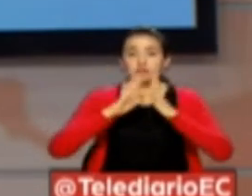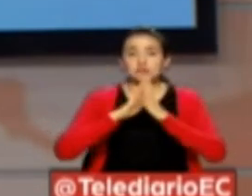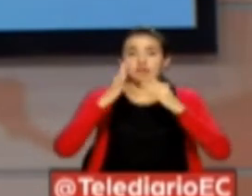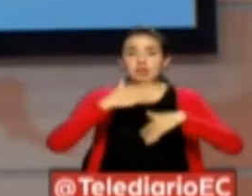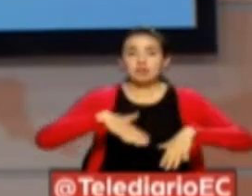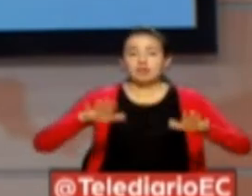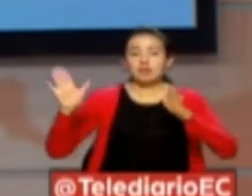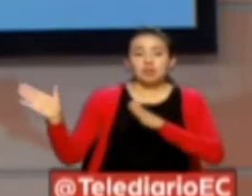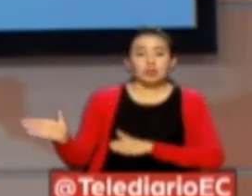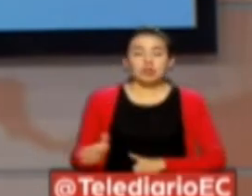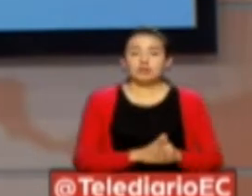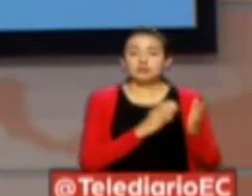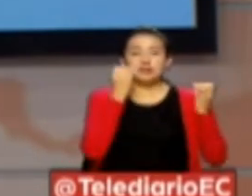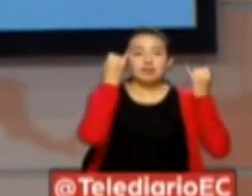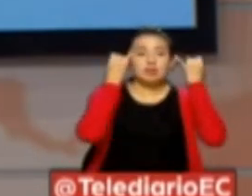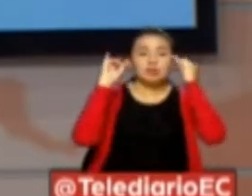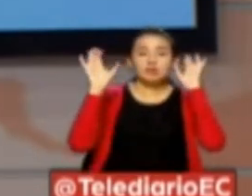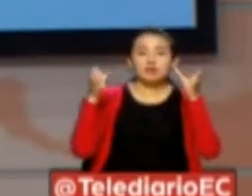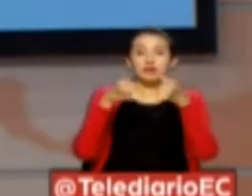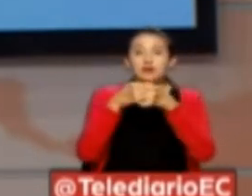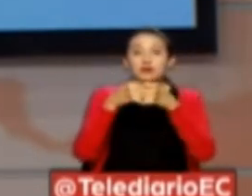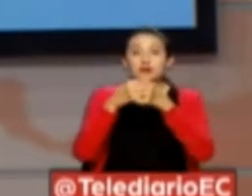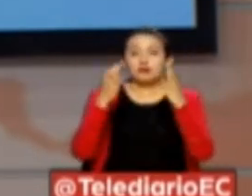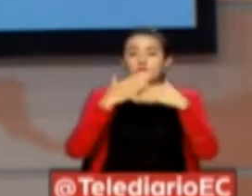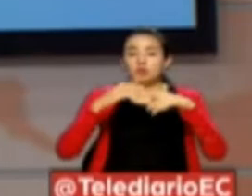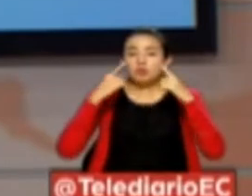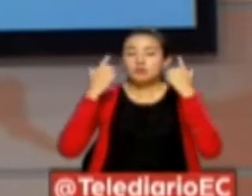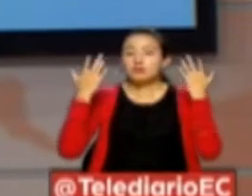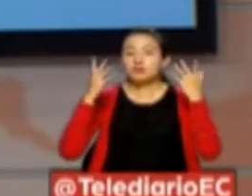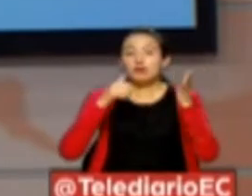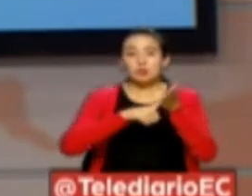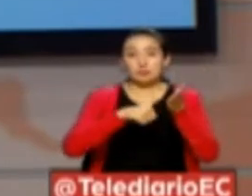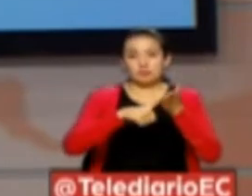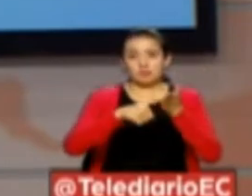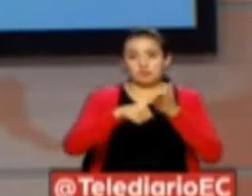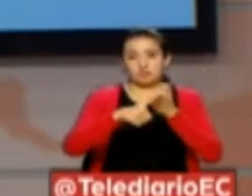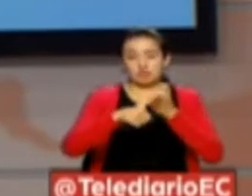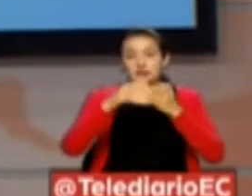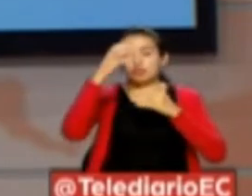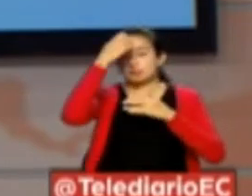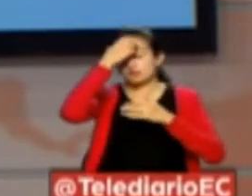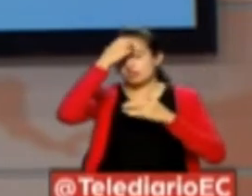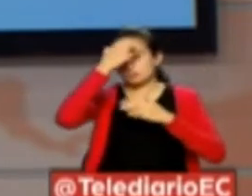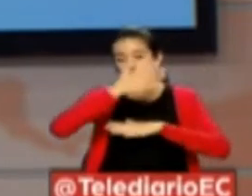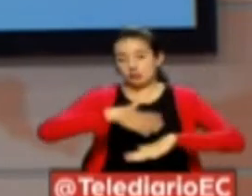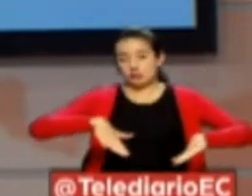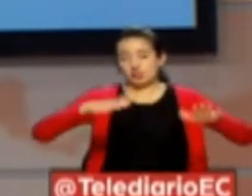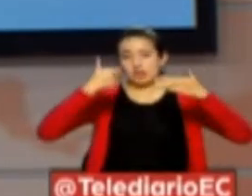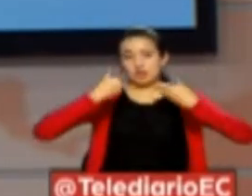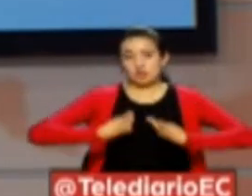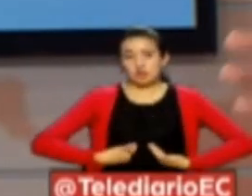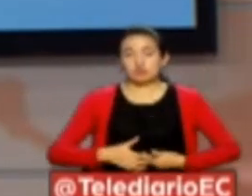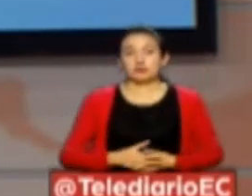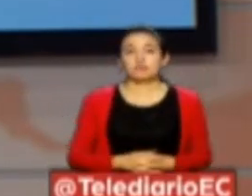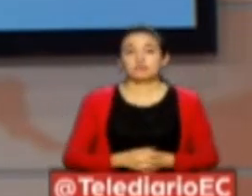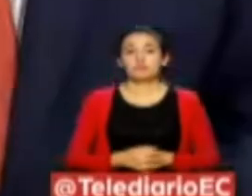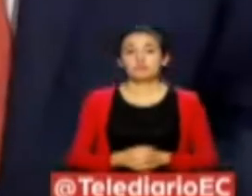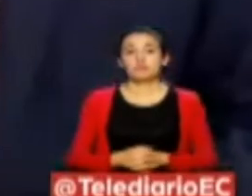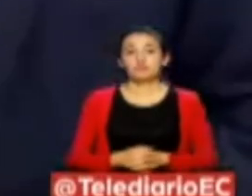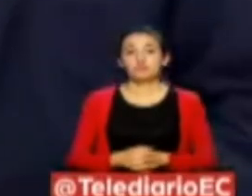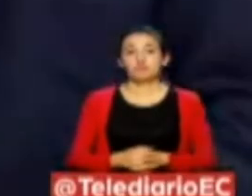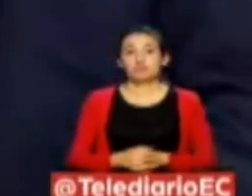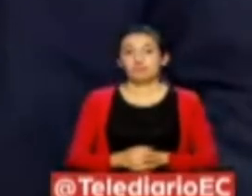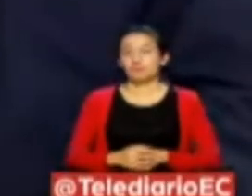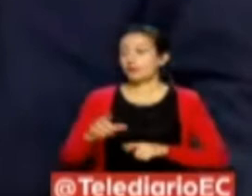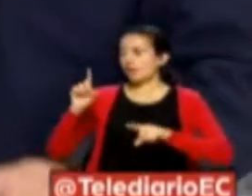y esa es la idea de esta parte que se fusiona con el ministerio de educación que es la educación física da la impresión de